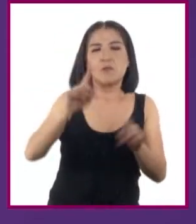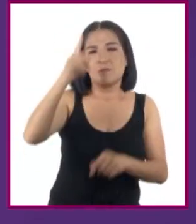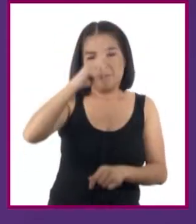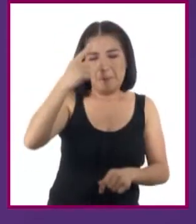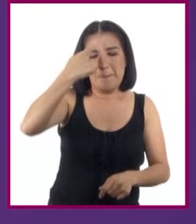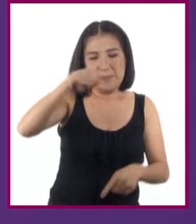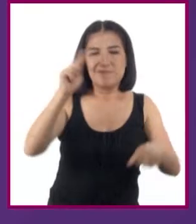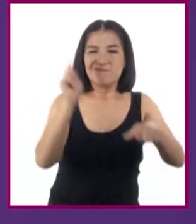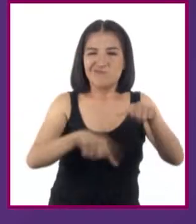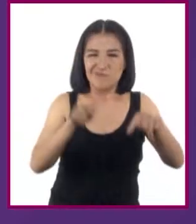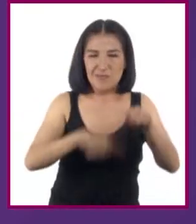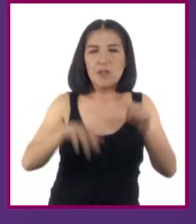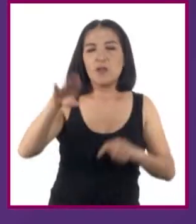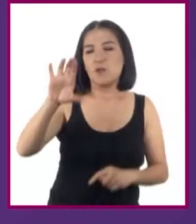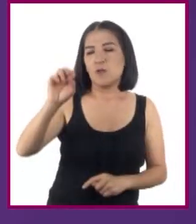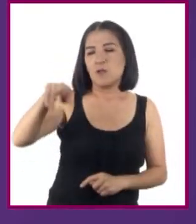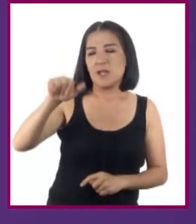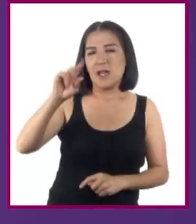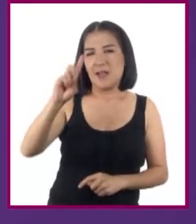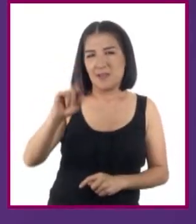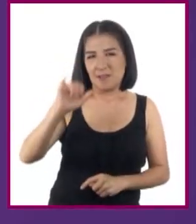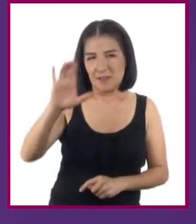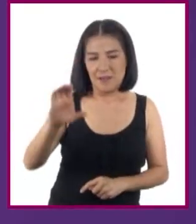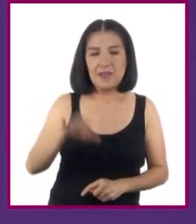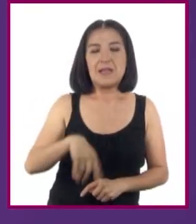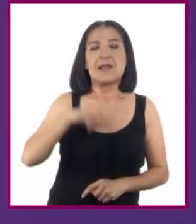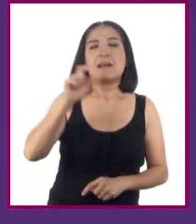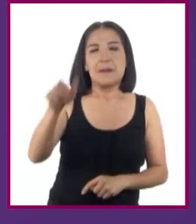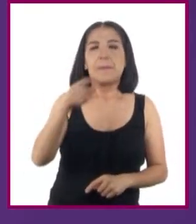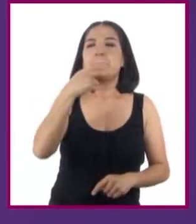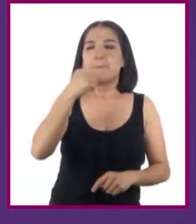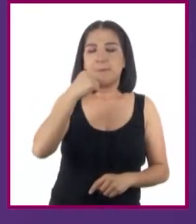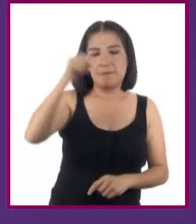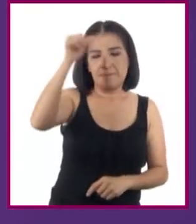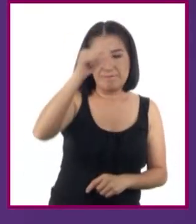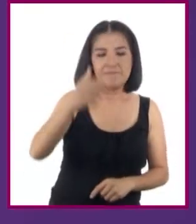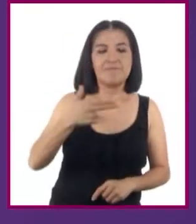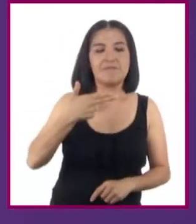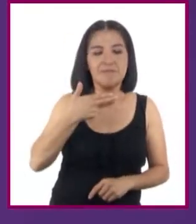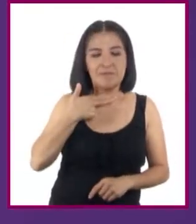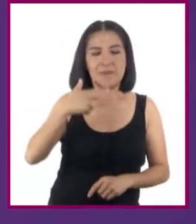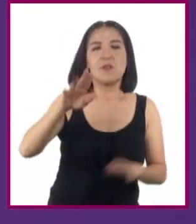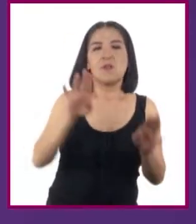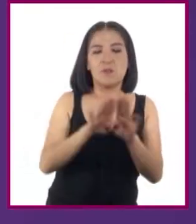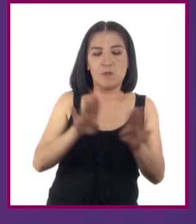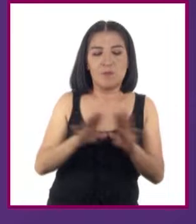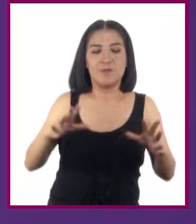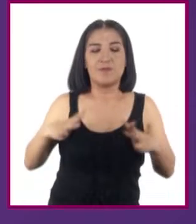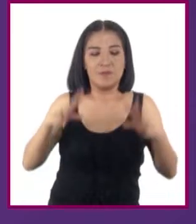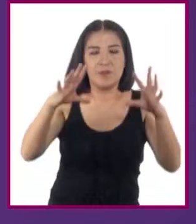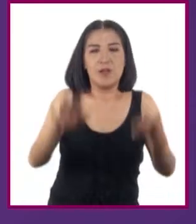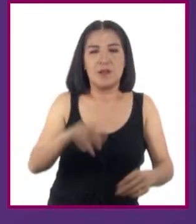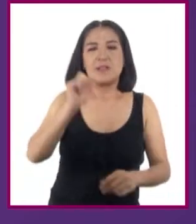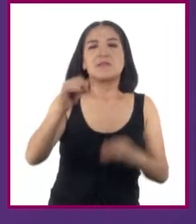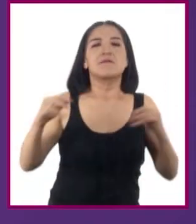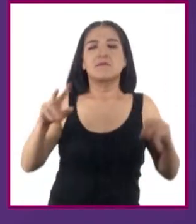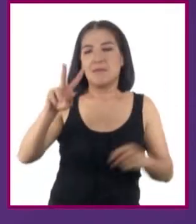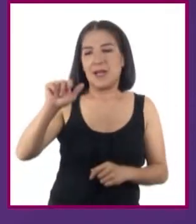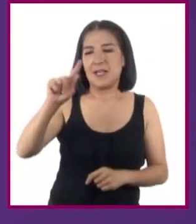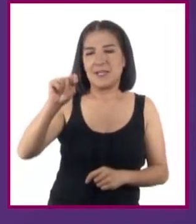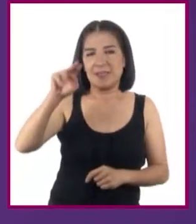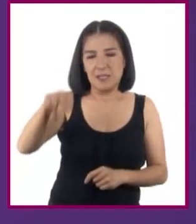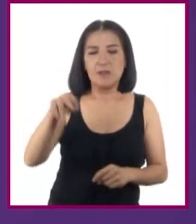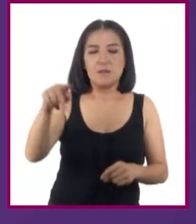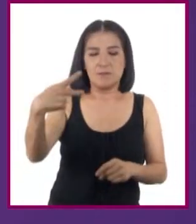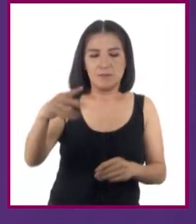las Adicciones, CONADIC, y el padre Valentín Urbán Ortiz, Fundación Renace, institución de asistencia